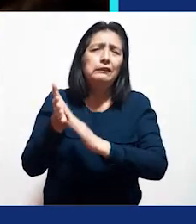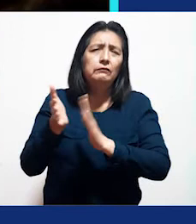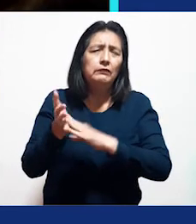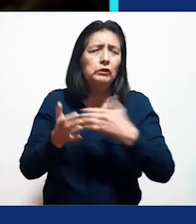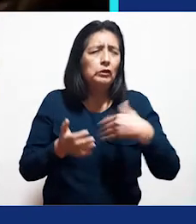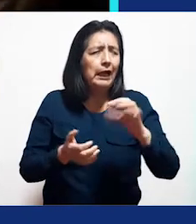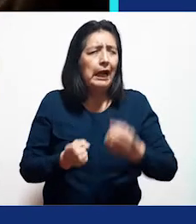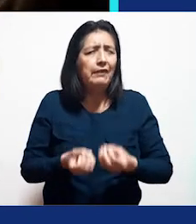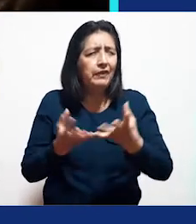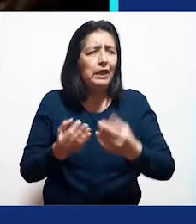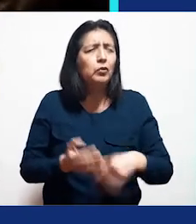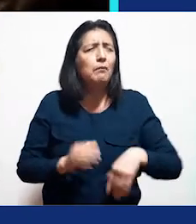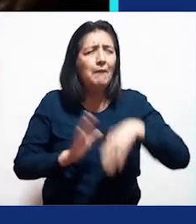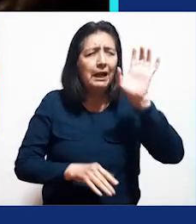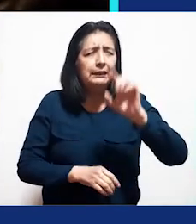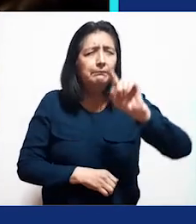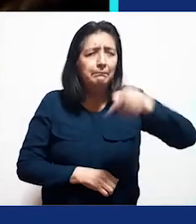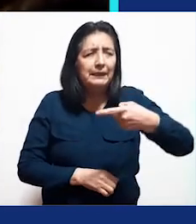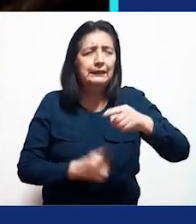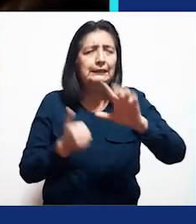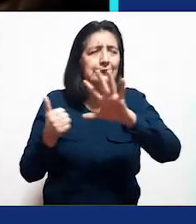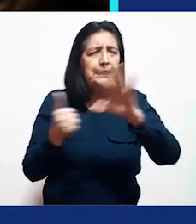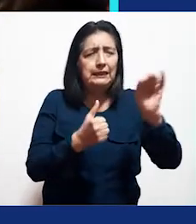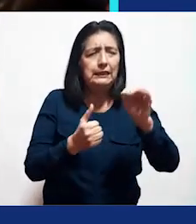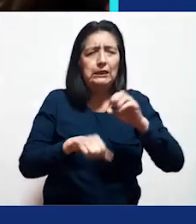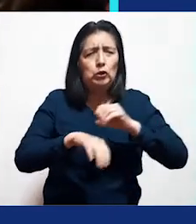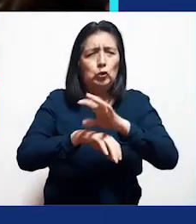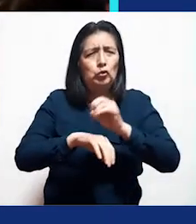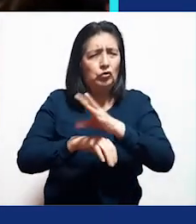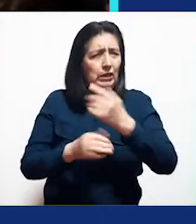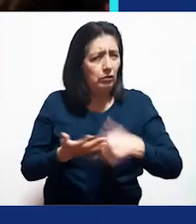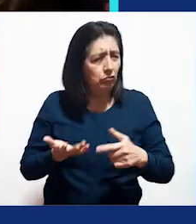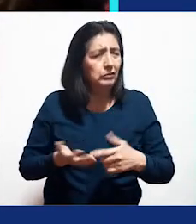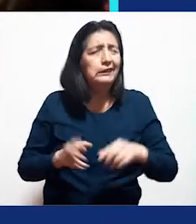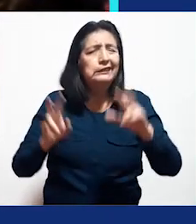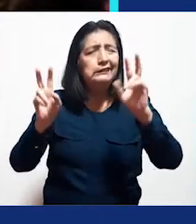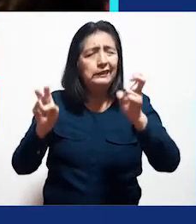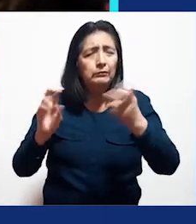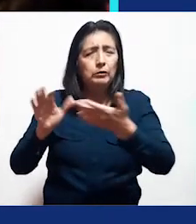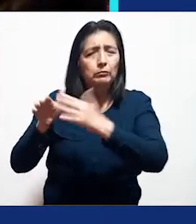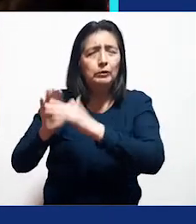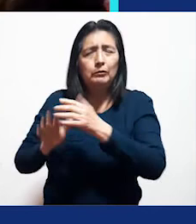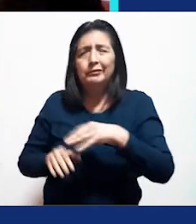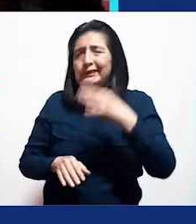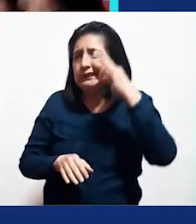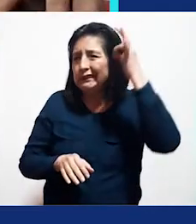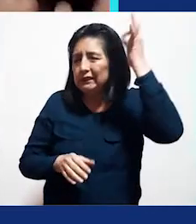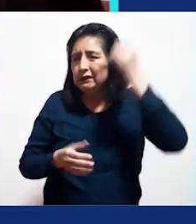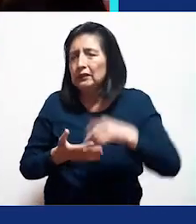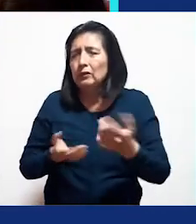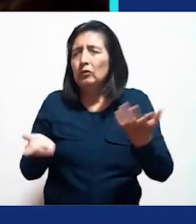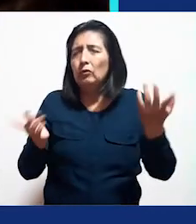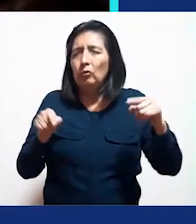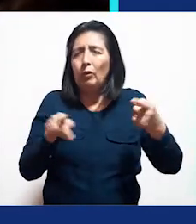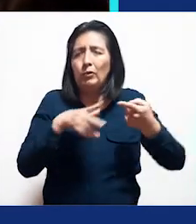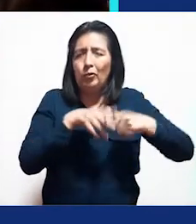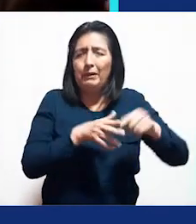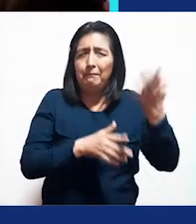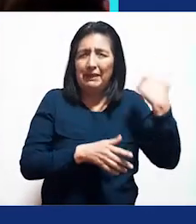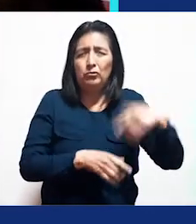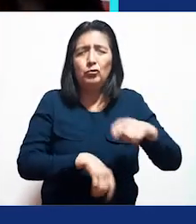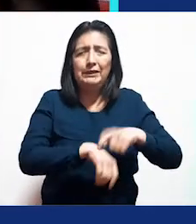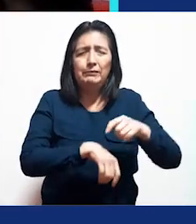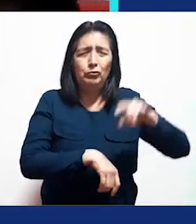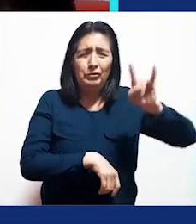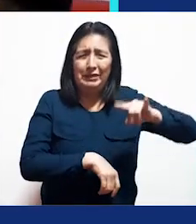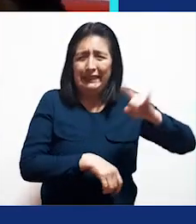de 1,600 recomendaciones en materia de pueblos indígenas desde el inicio de la emergencia